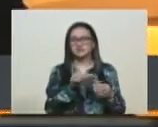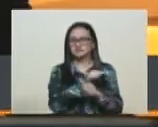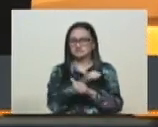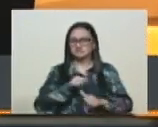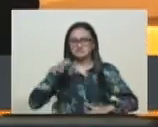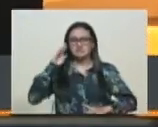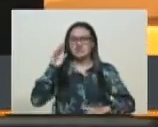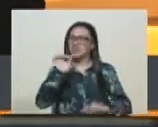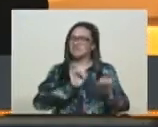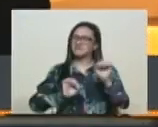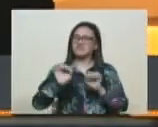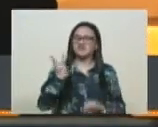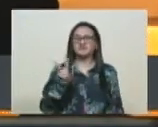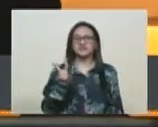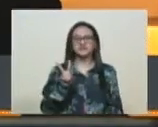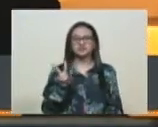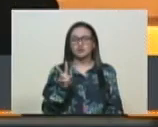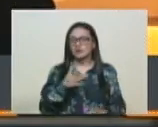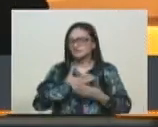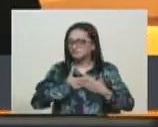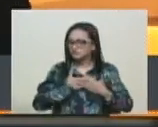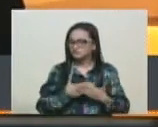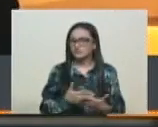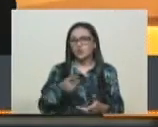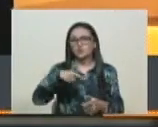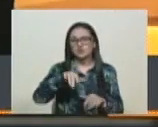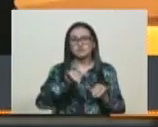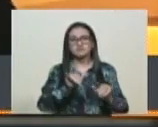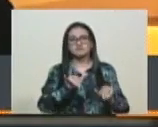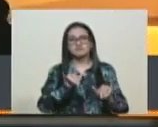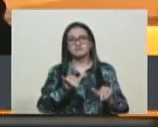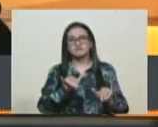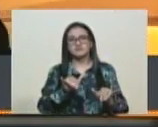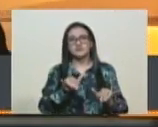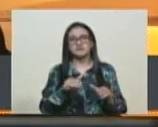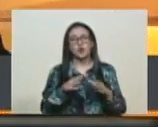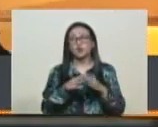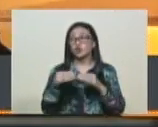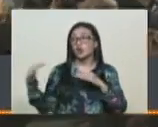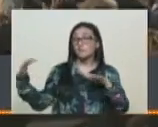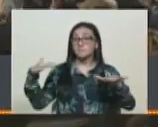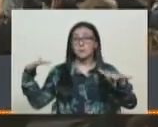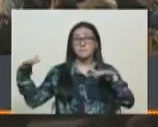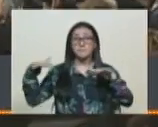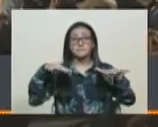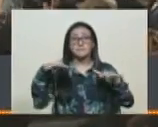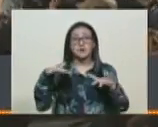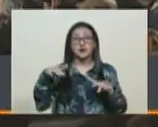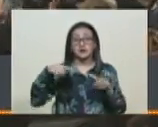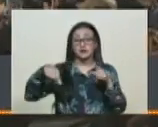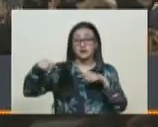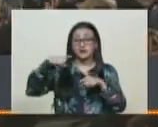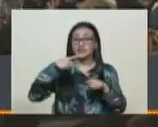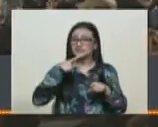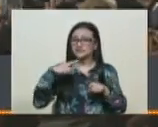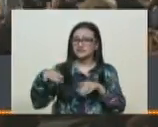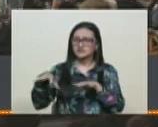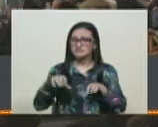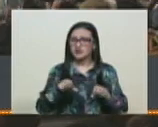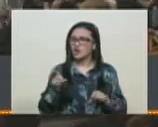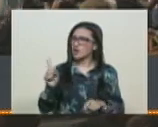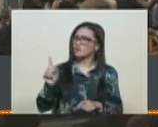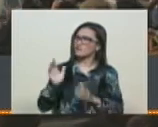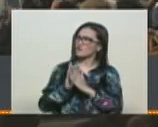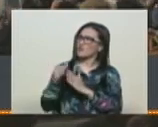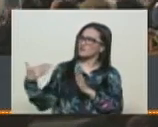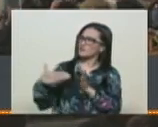Venezuela con la solidaridad infinita de ustedes que vienen de todas partes del mundo a decirle a los imperios, no te atrevas